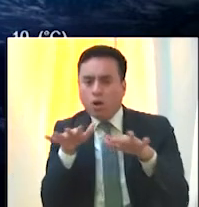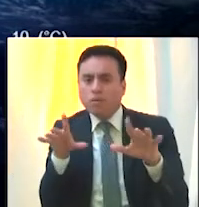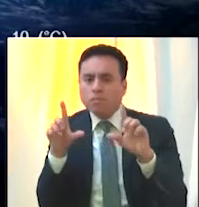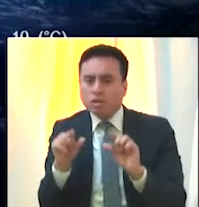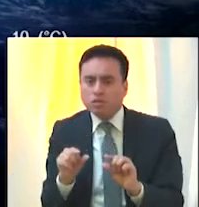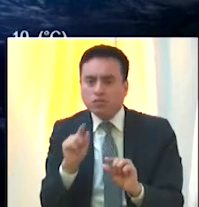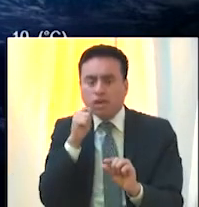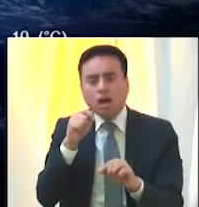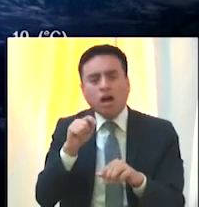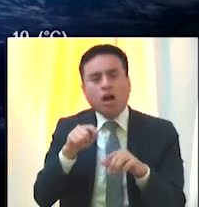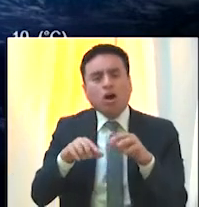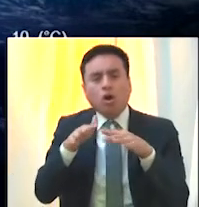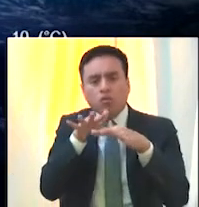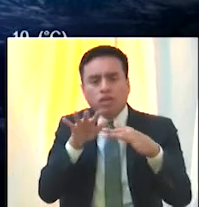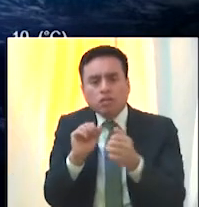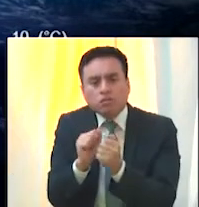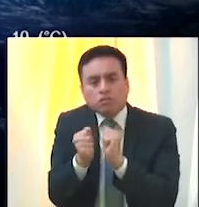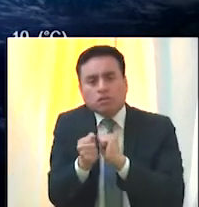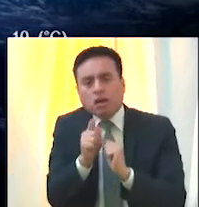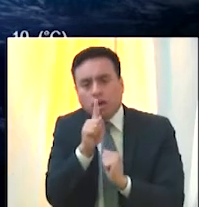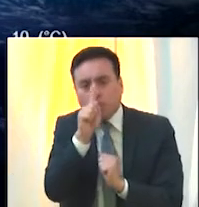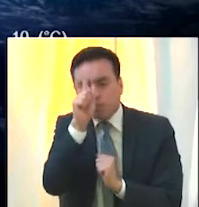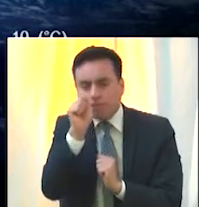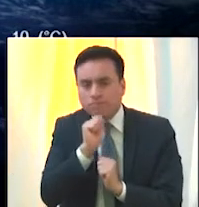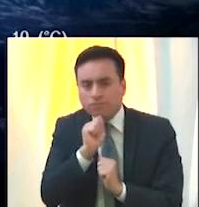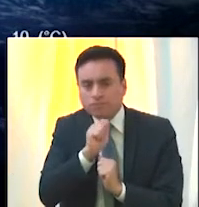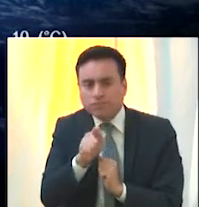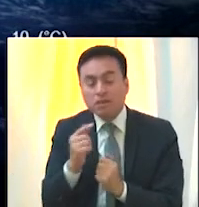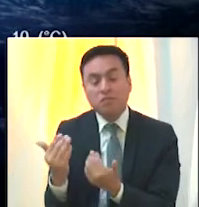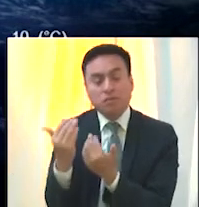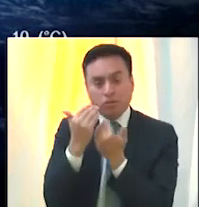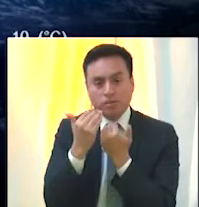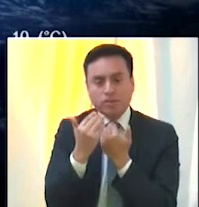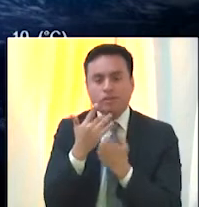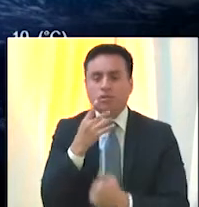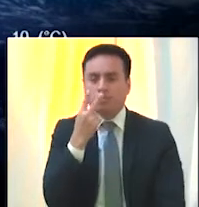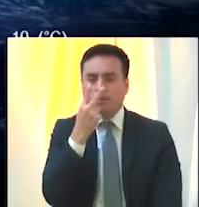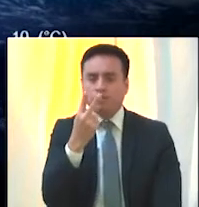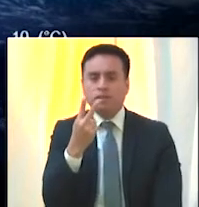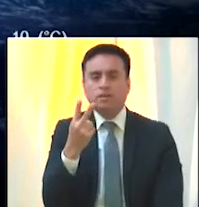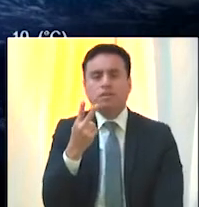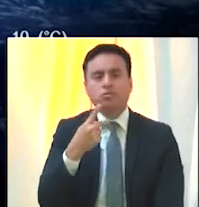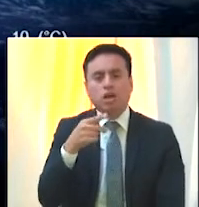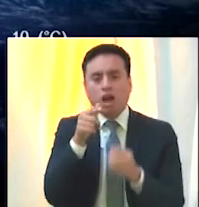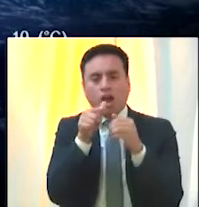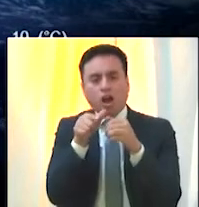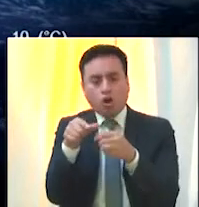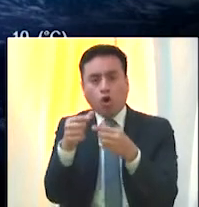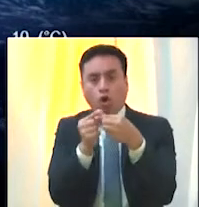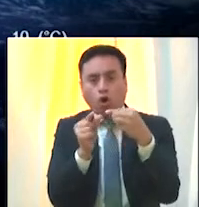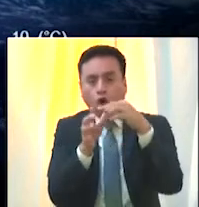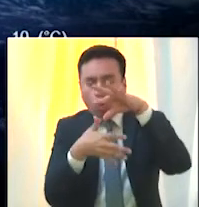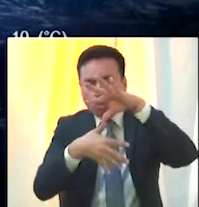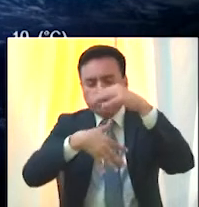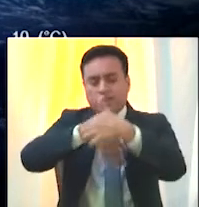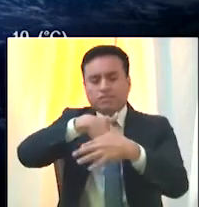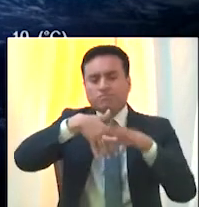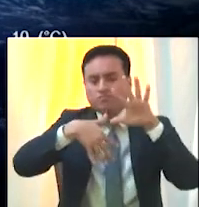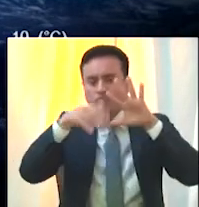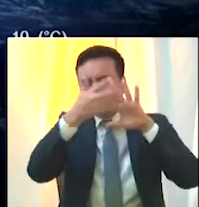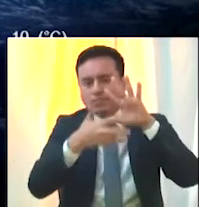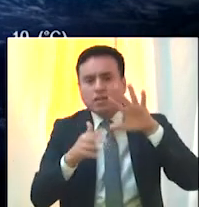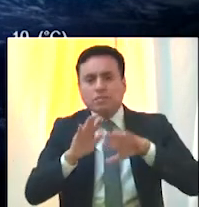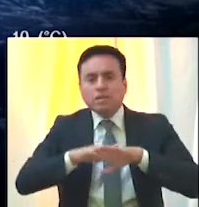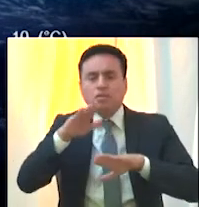el océano todavía tiene un proceso de ajuste. Eso de alguna manera nos favorece, porque fíjense que a lo largo de nuestras costas los calentamientos son del orden